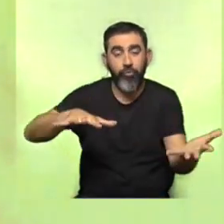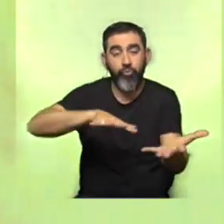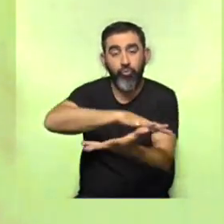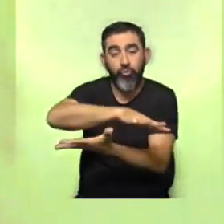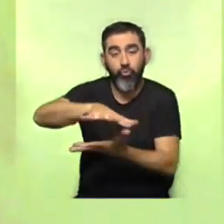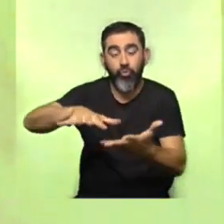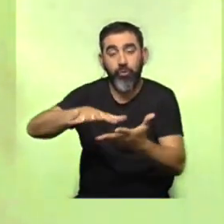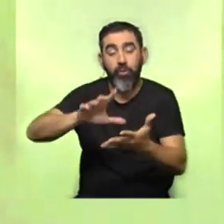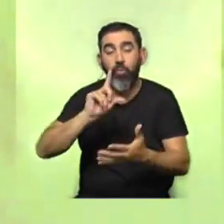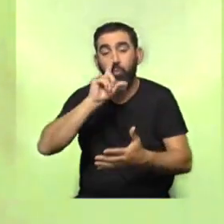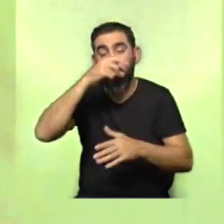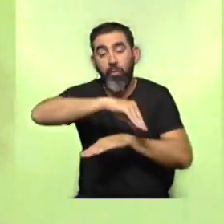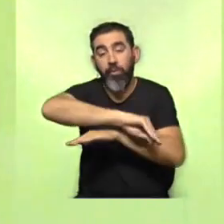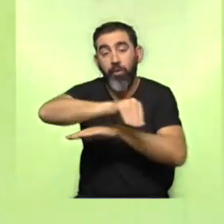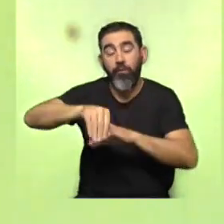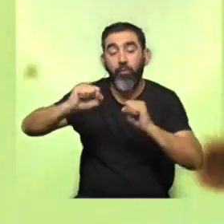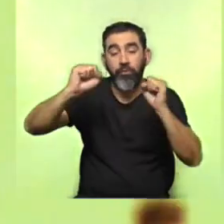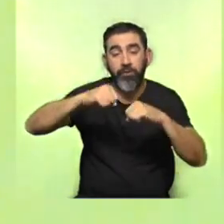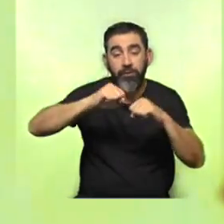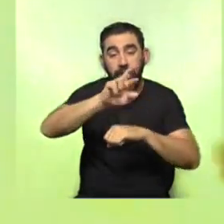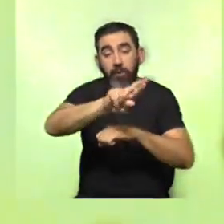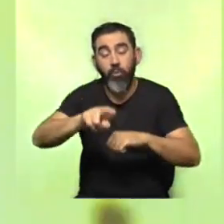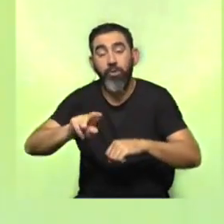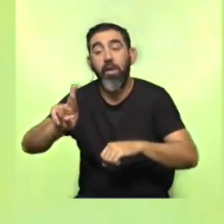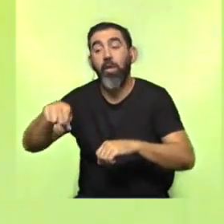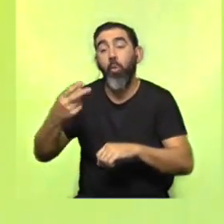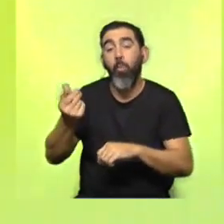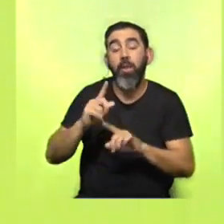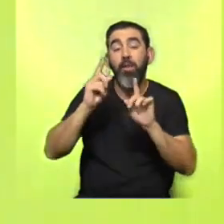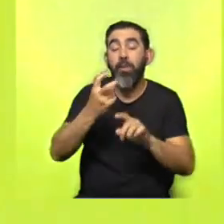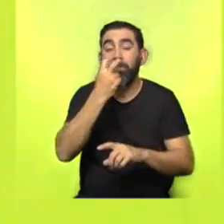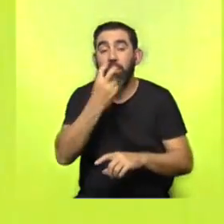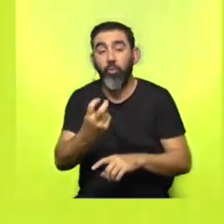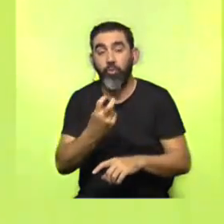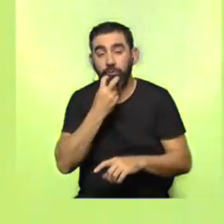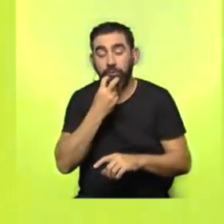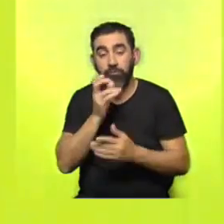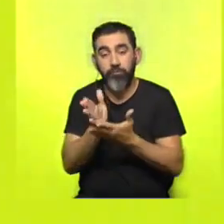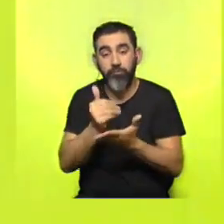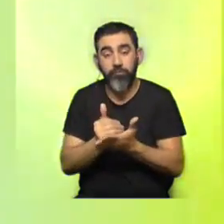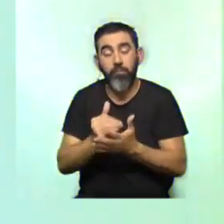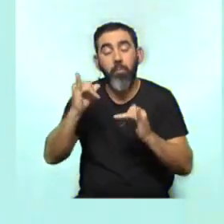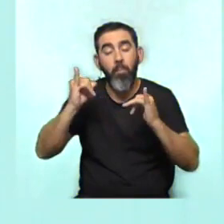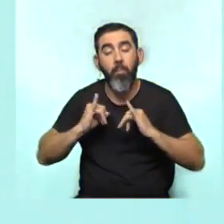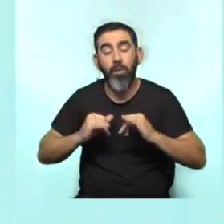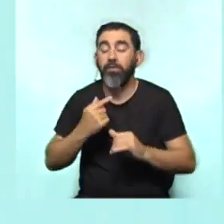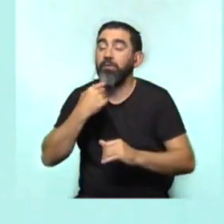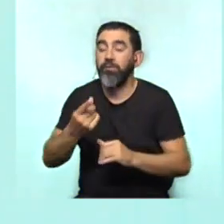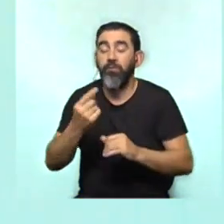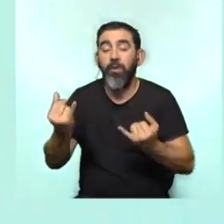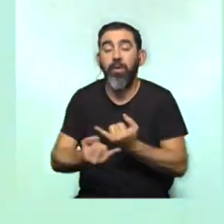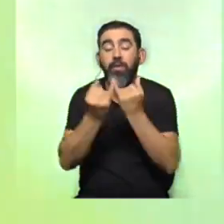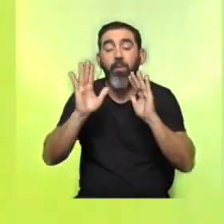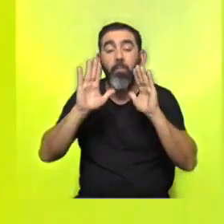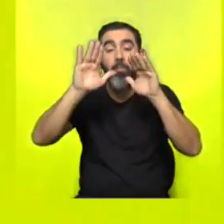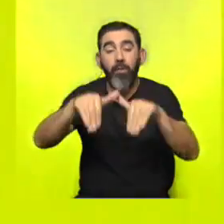de la costa de Montevideo, sobre Santa Lucía, sobre el Río de la Plata y también el departamento de San José, y que es otro paseo que vale la pena hacer en este Día del